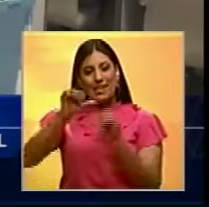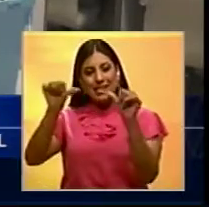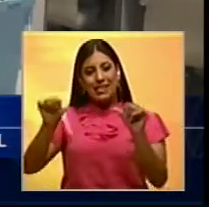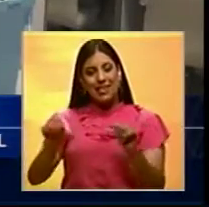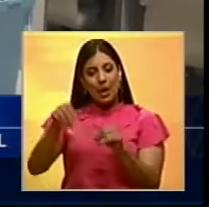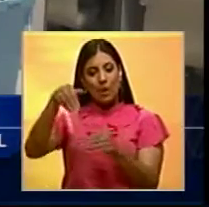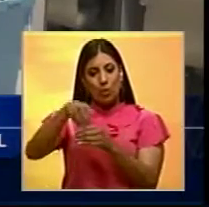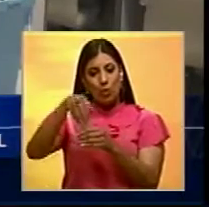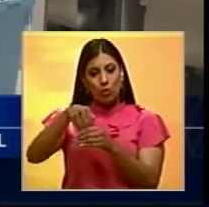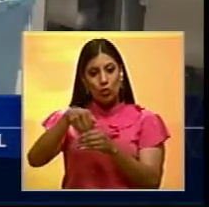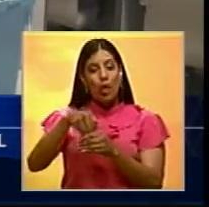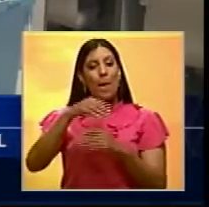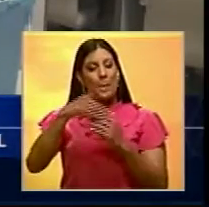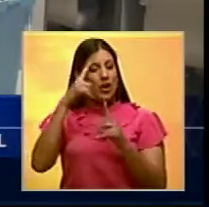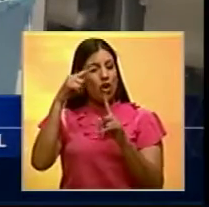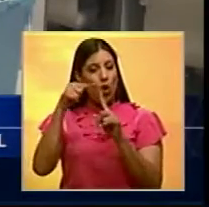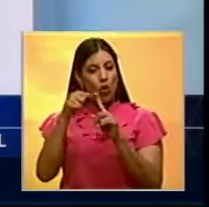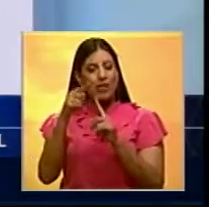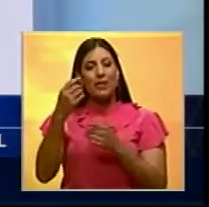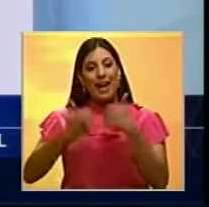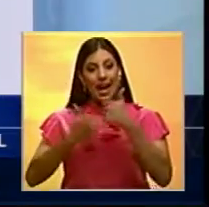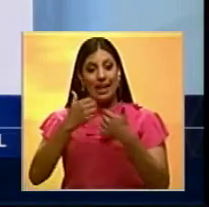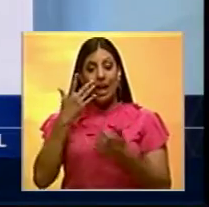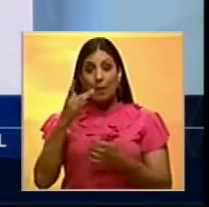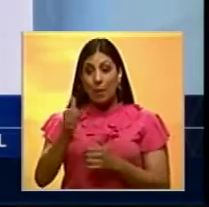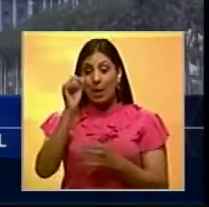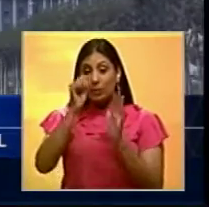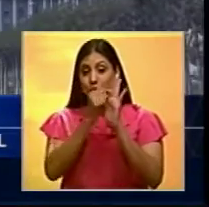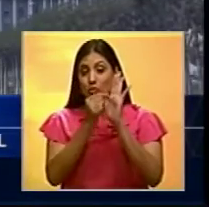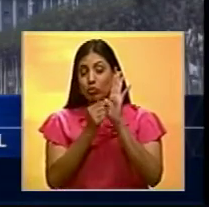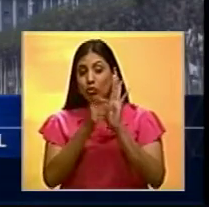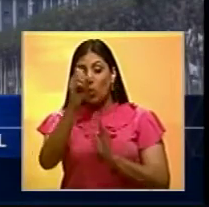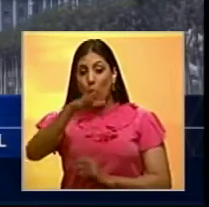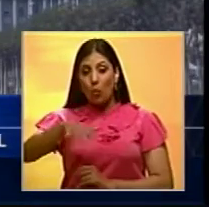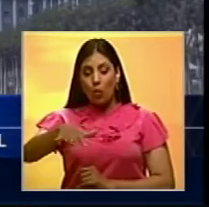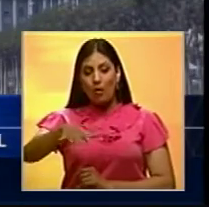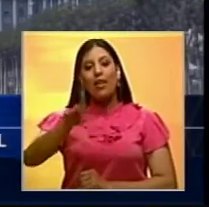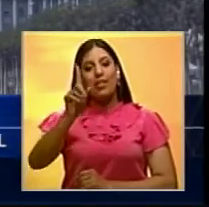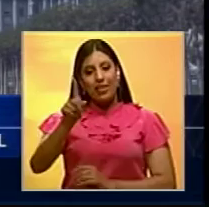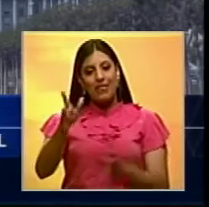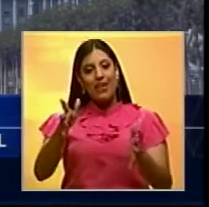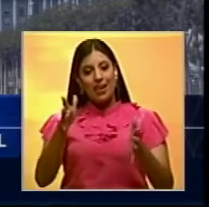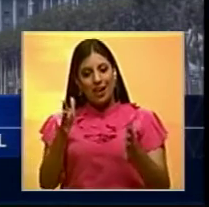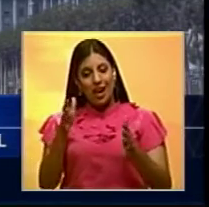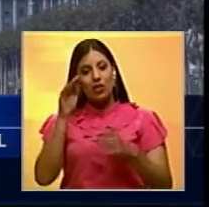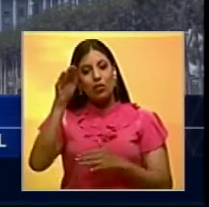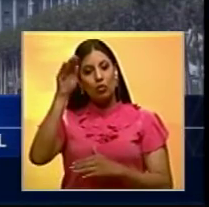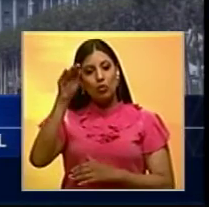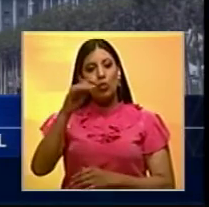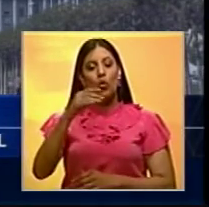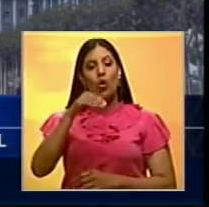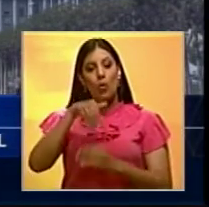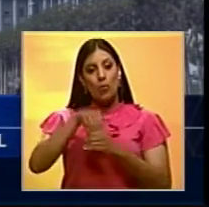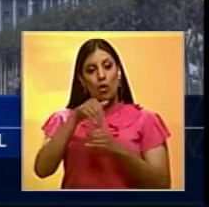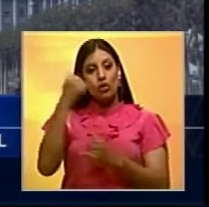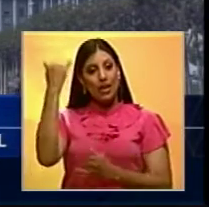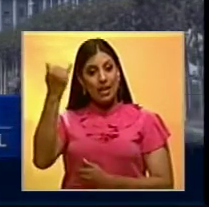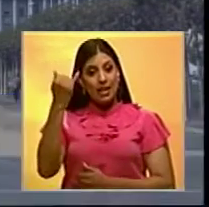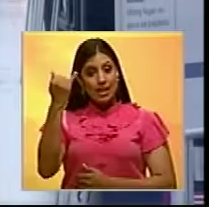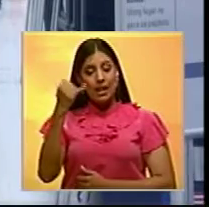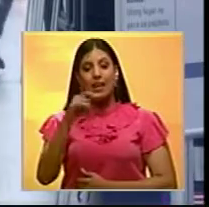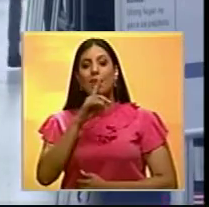sistema electoral. Esto con el fin de que el candidato que logre mayor voto popular sea el ganador en futuros comicios. La